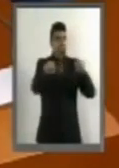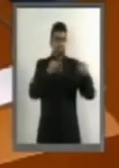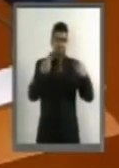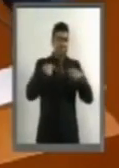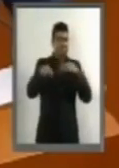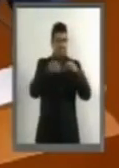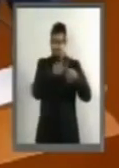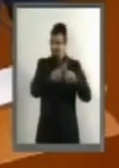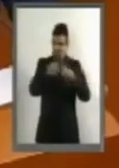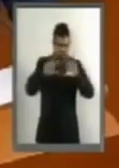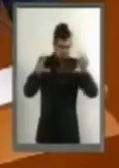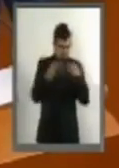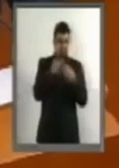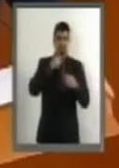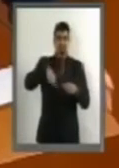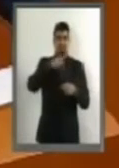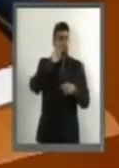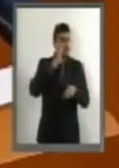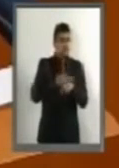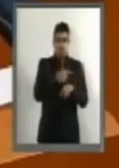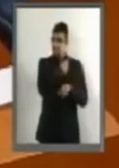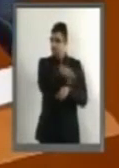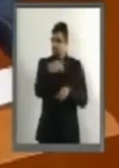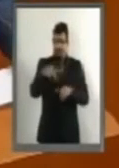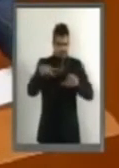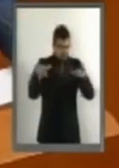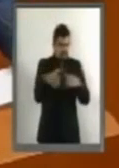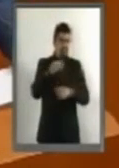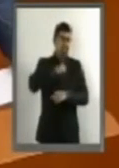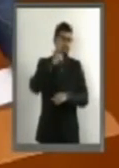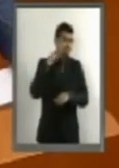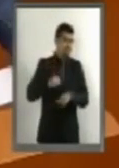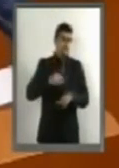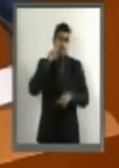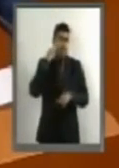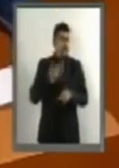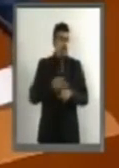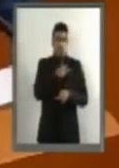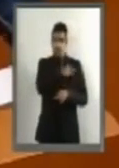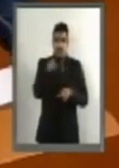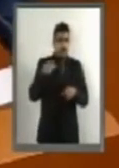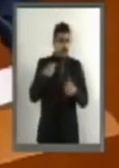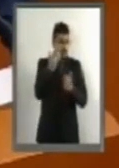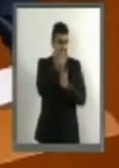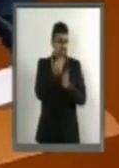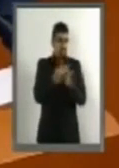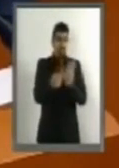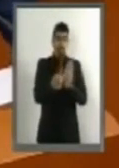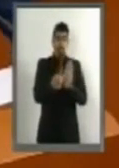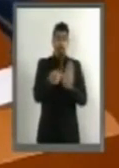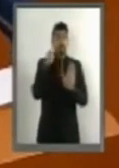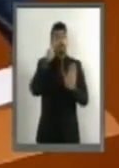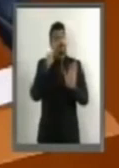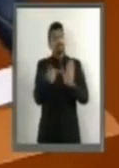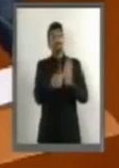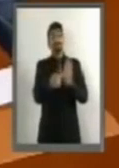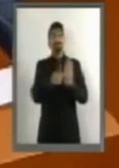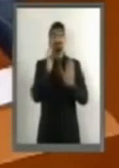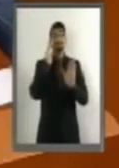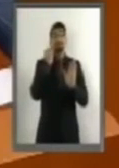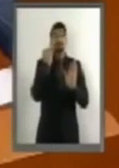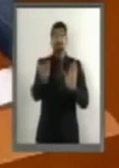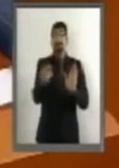bajo su más estricta responsabilidad y mediante la presentación de elementos de prueba, podrá